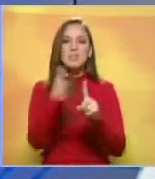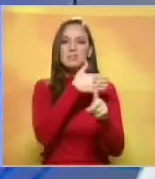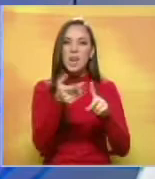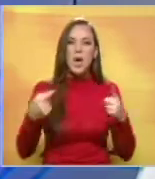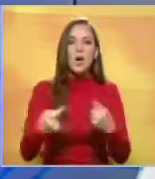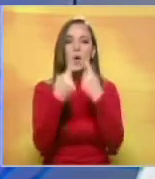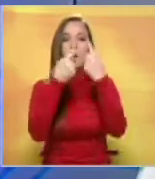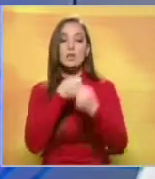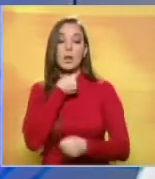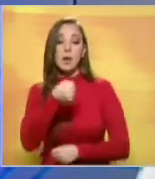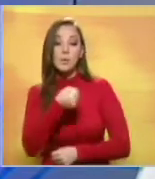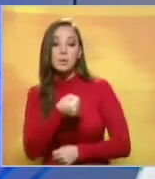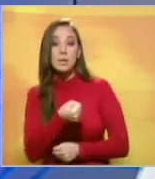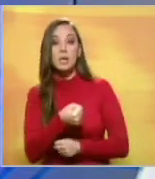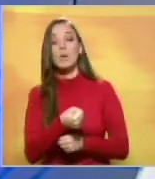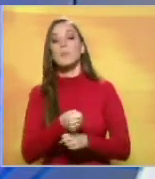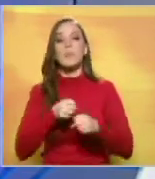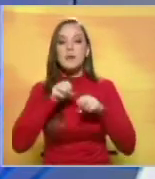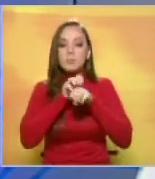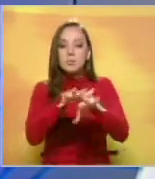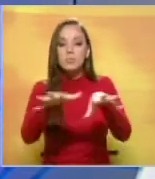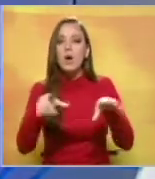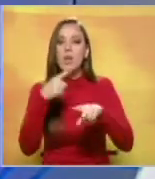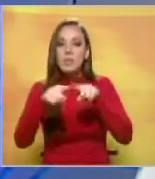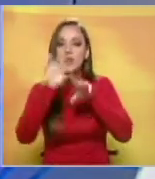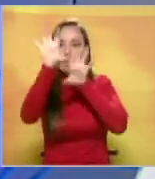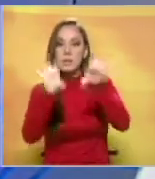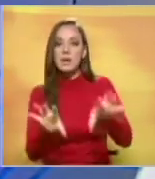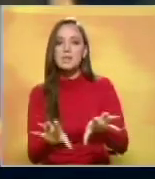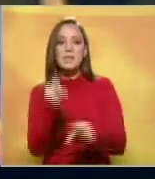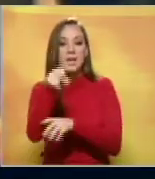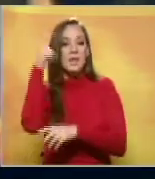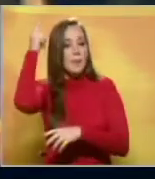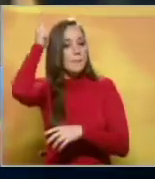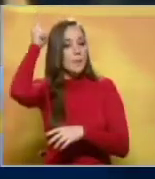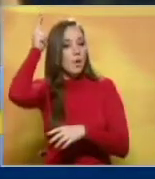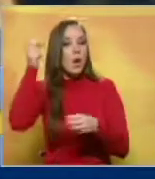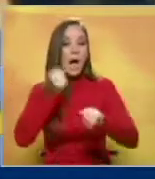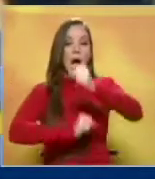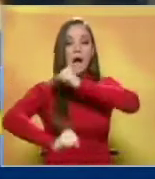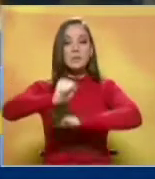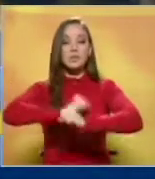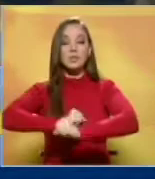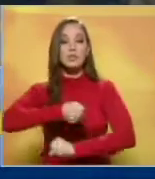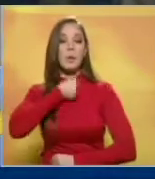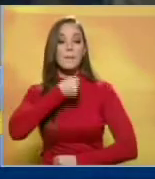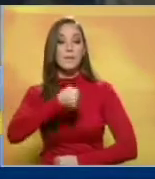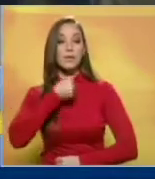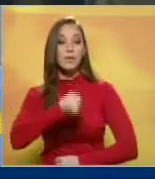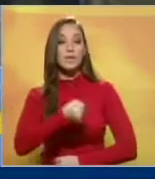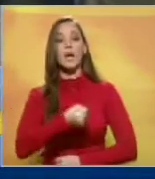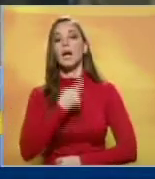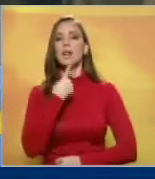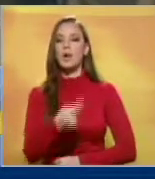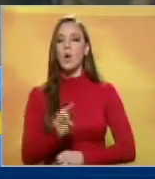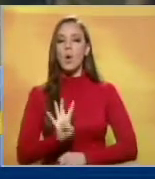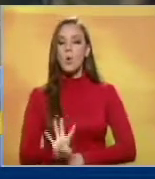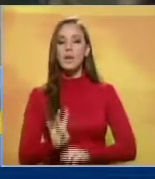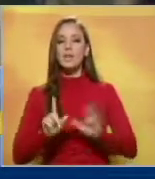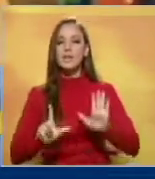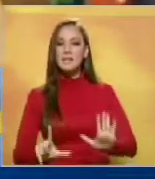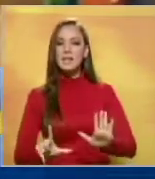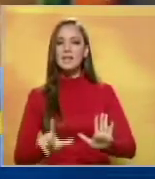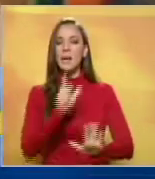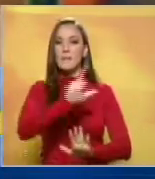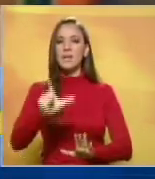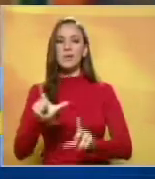incrementó y extendió a distintas regiones del país andino la asociación de periodistas en perú registró al menos 47 ataques a sus miembros